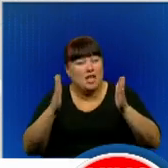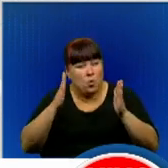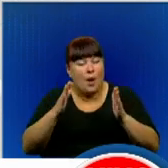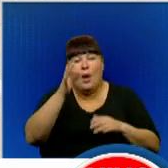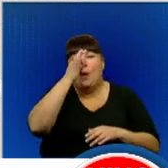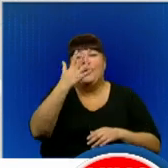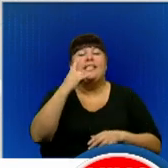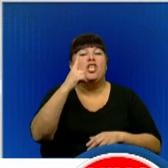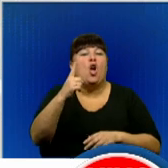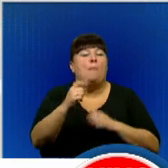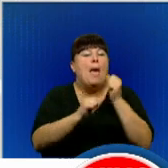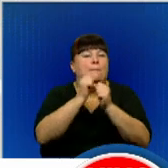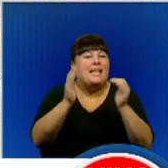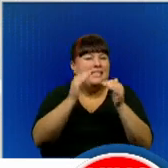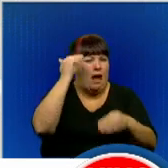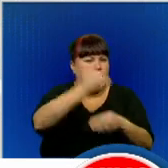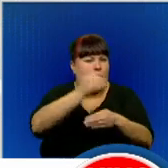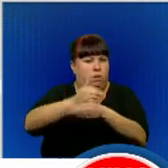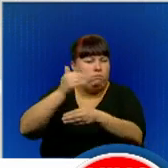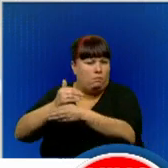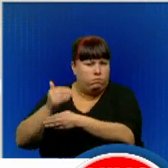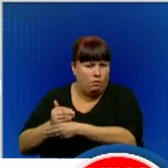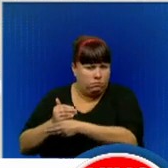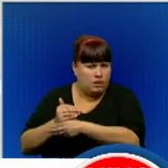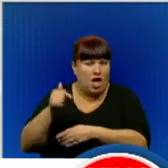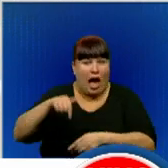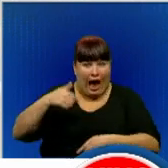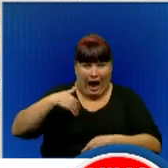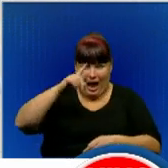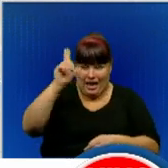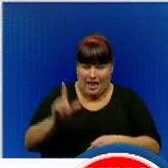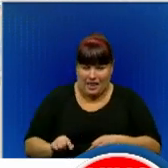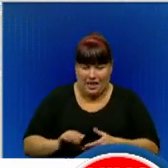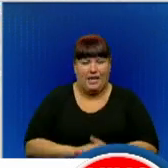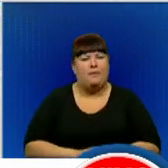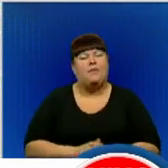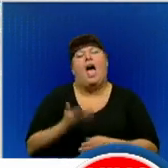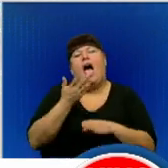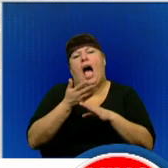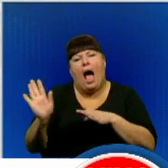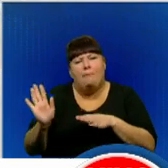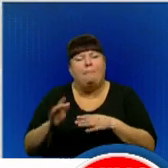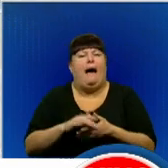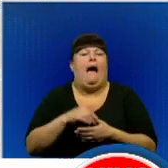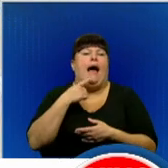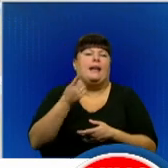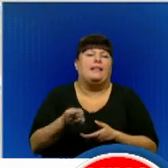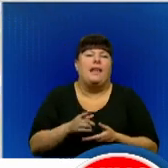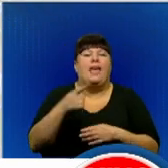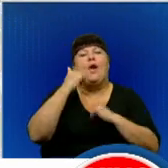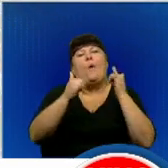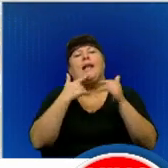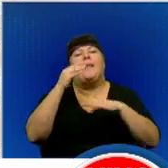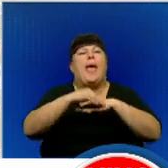225 mil pequeñas y medianas empresas a la argentina más allá de la alegoría de la rana y el